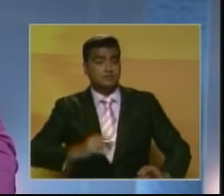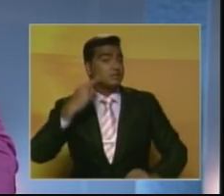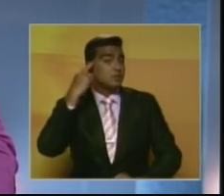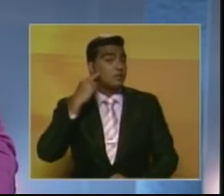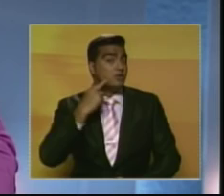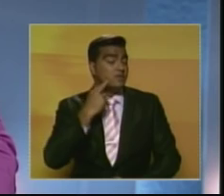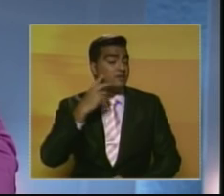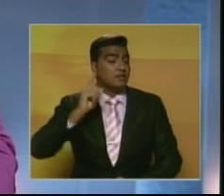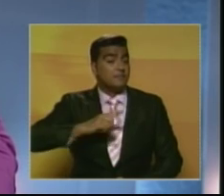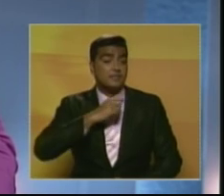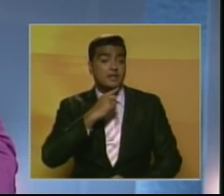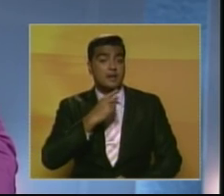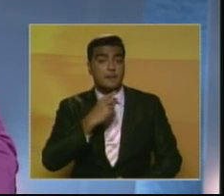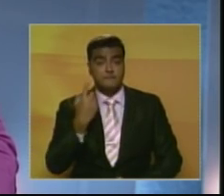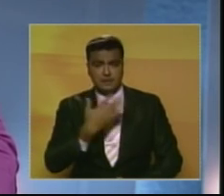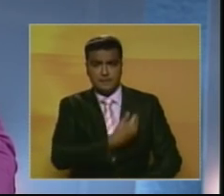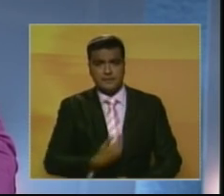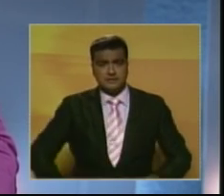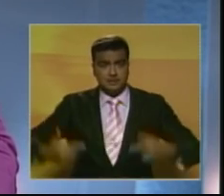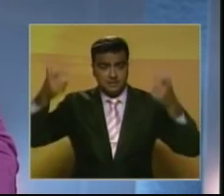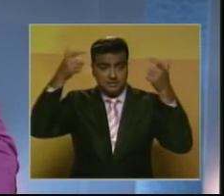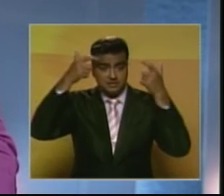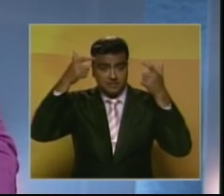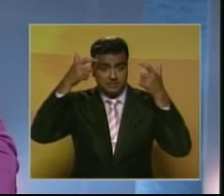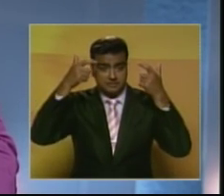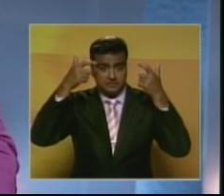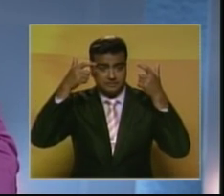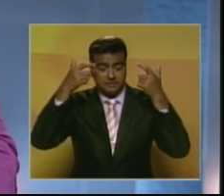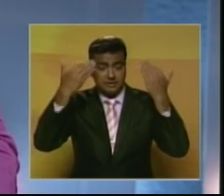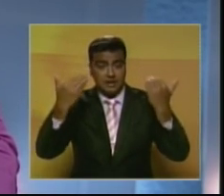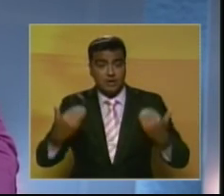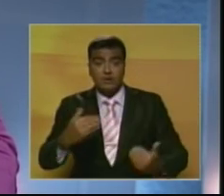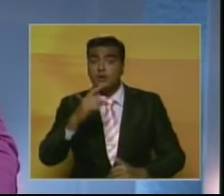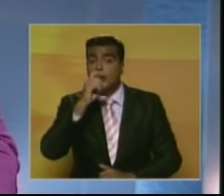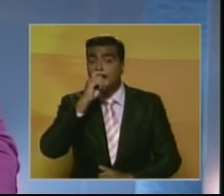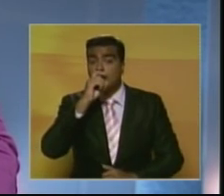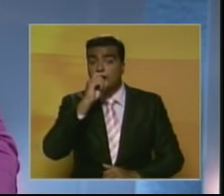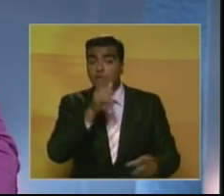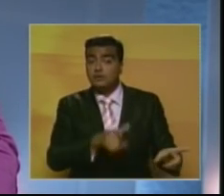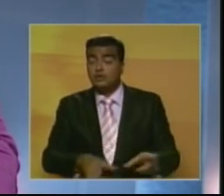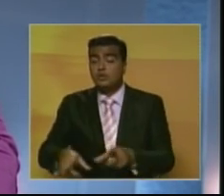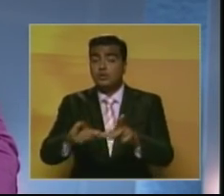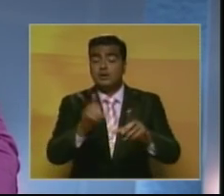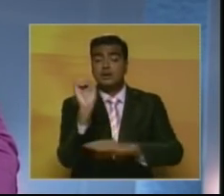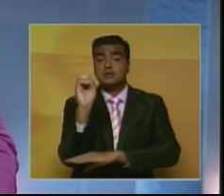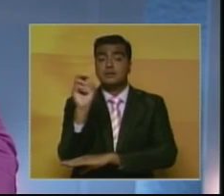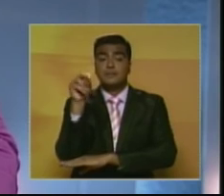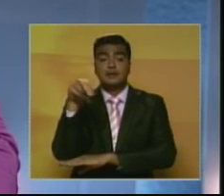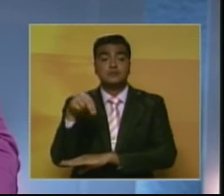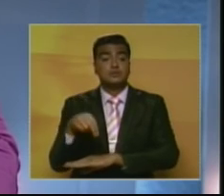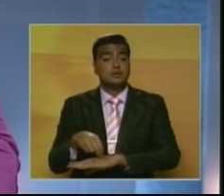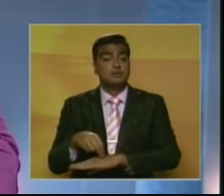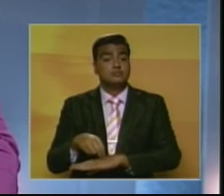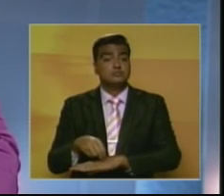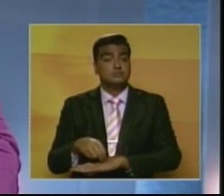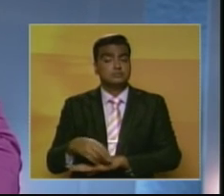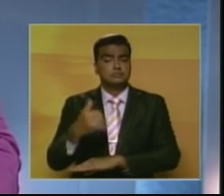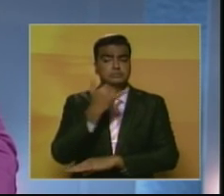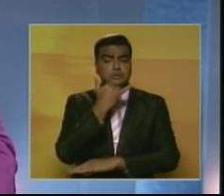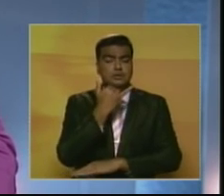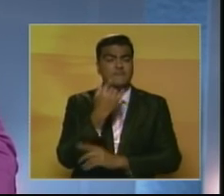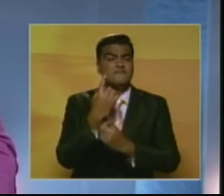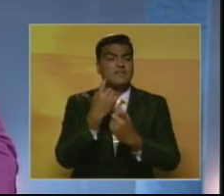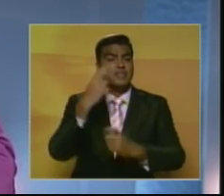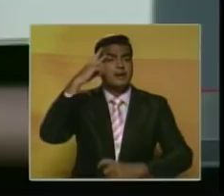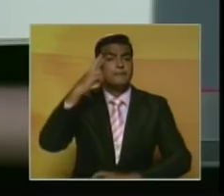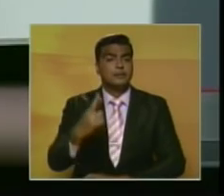así como las del fallecido presidente Hugo Chávez y el actual mandatario Nicolás Maduro de los espacios del Parlamento Nacional, es una ofensa al pueblo